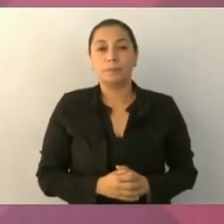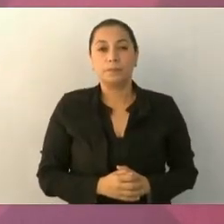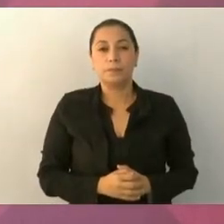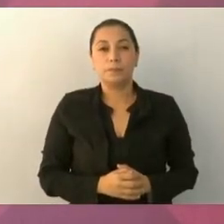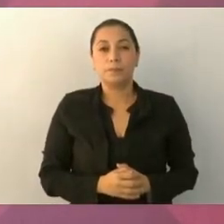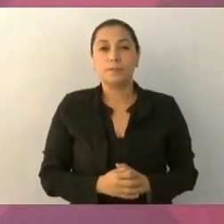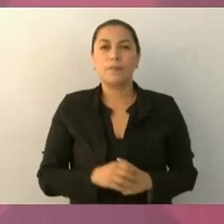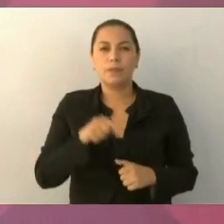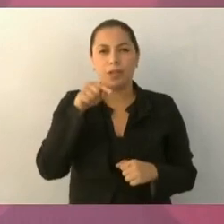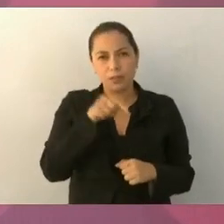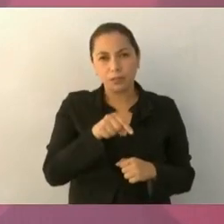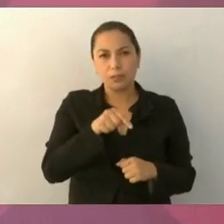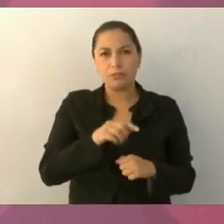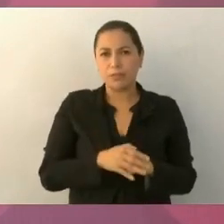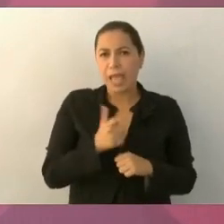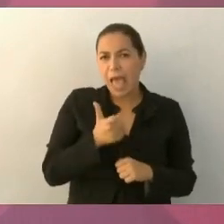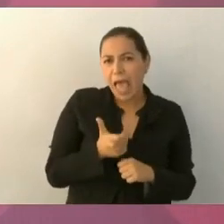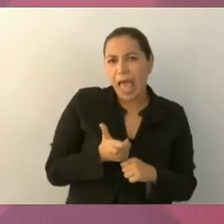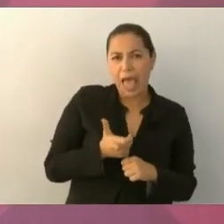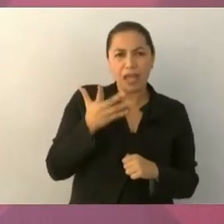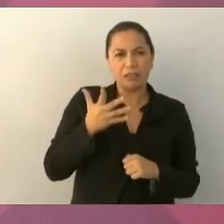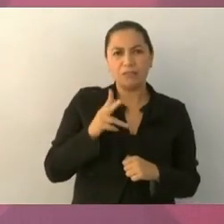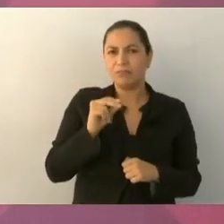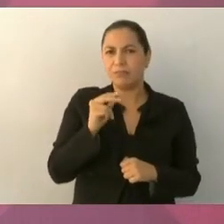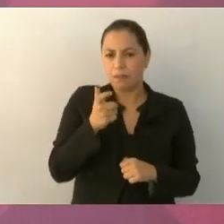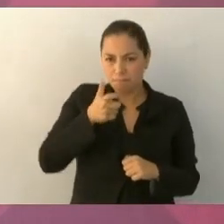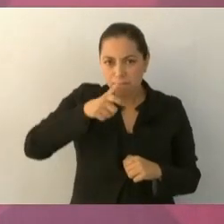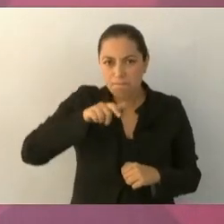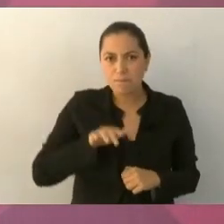de bajo costo.